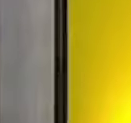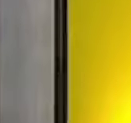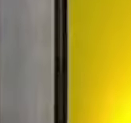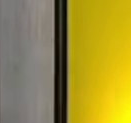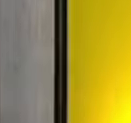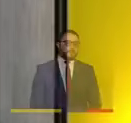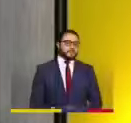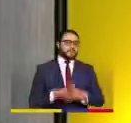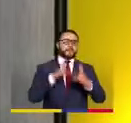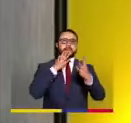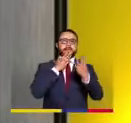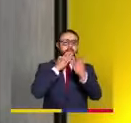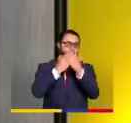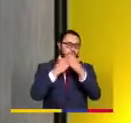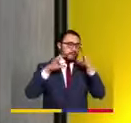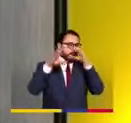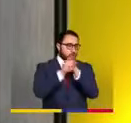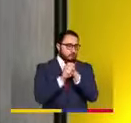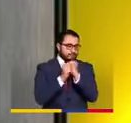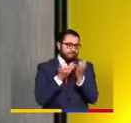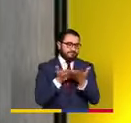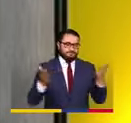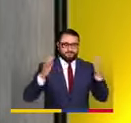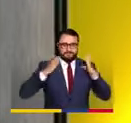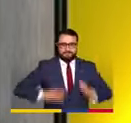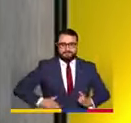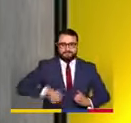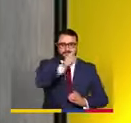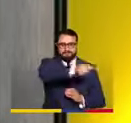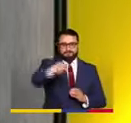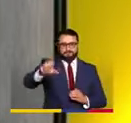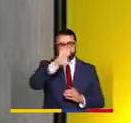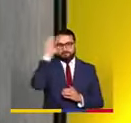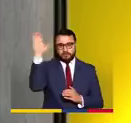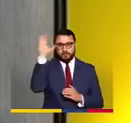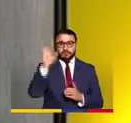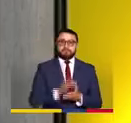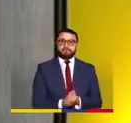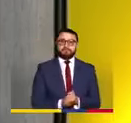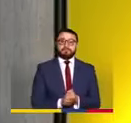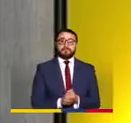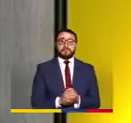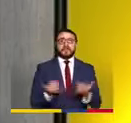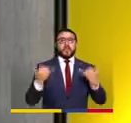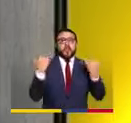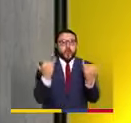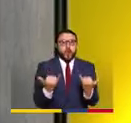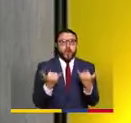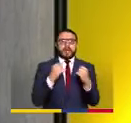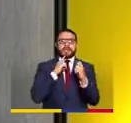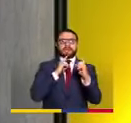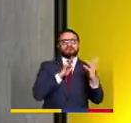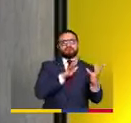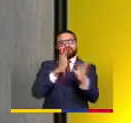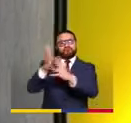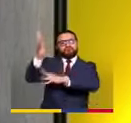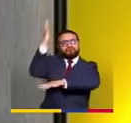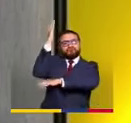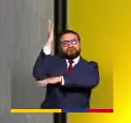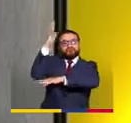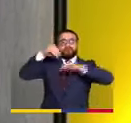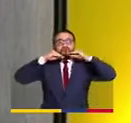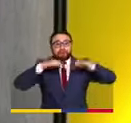Buenas noches, ciudadanas y ciudadanos de Colombia. Esta locución va a ser breve porque vamos